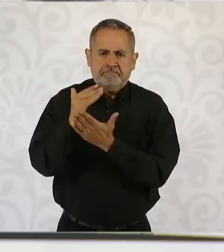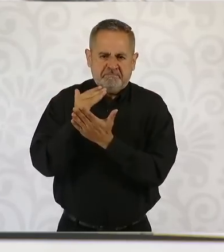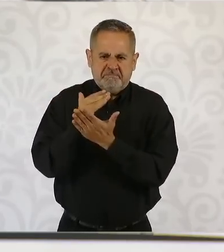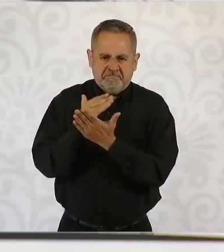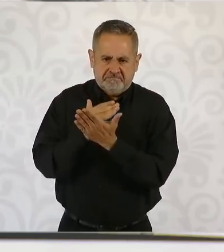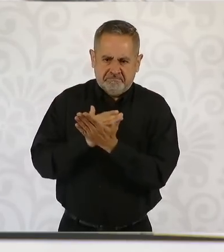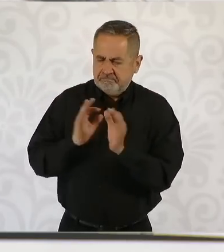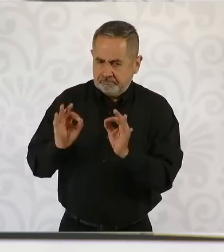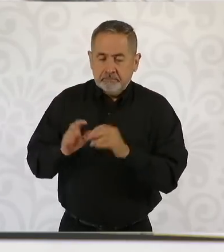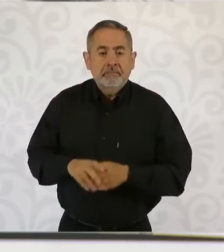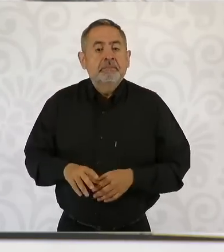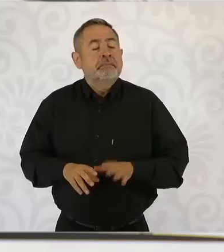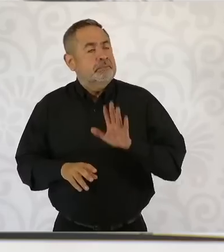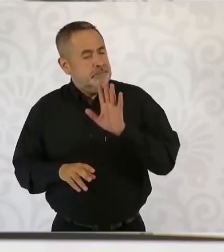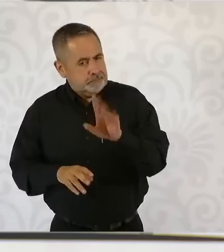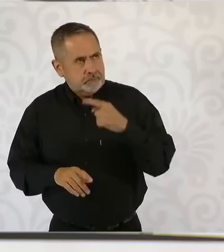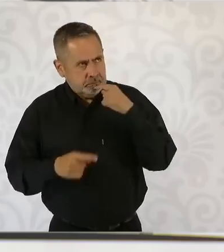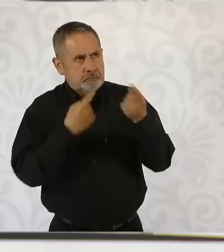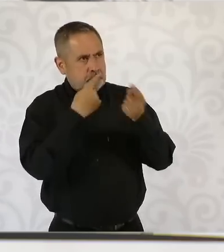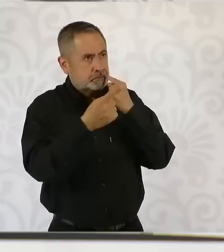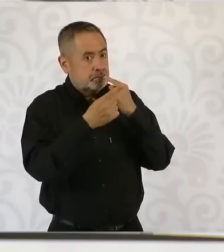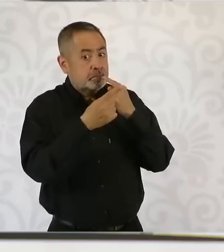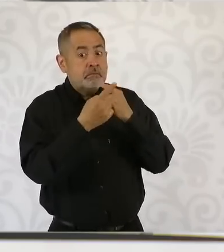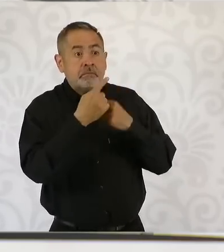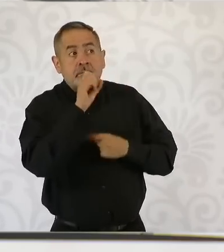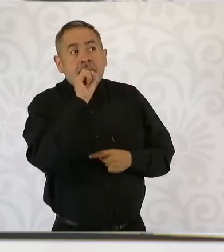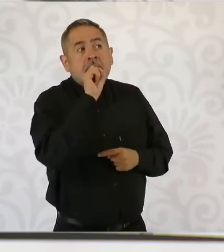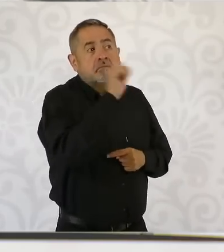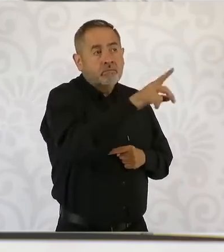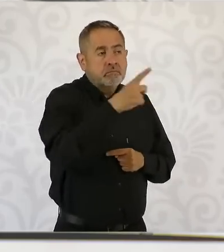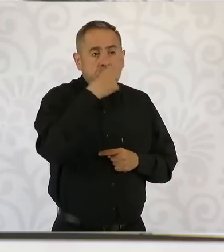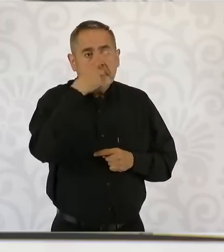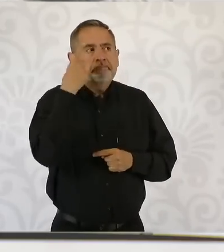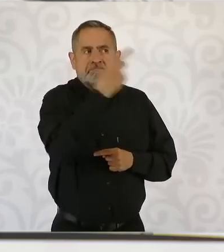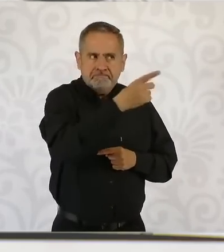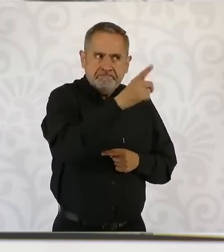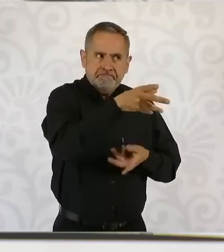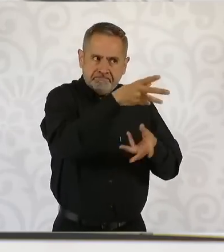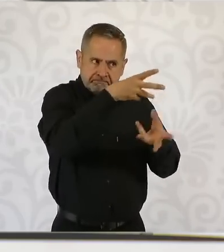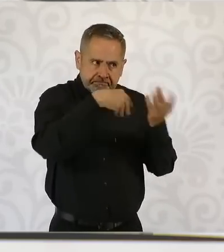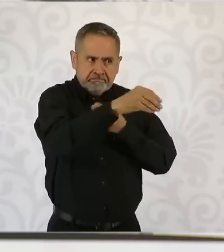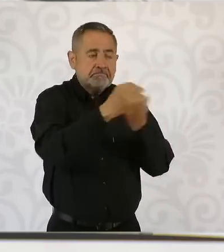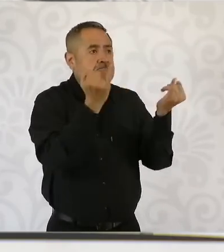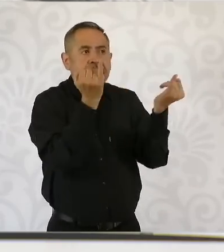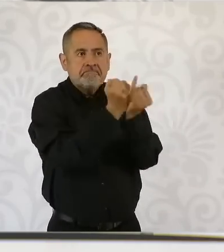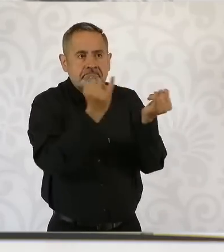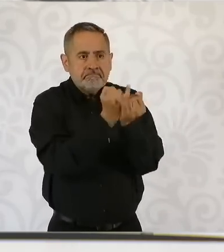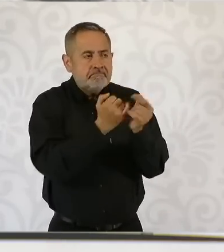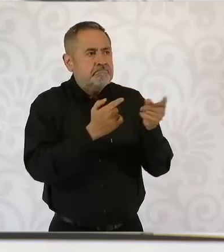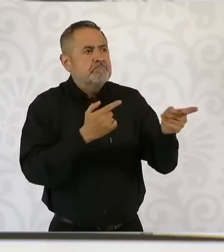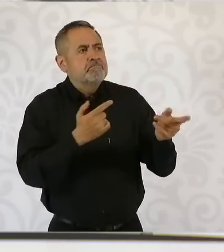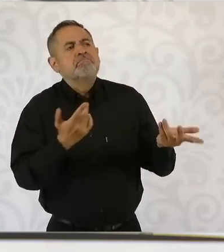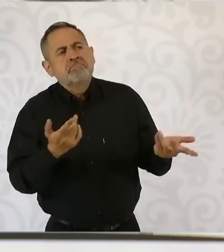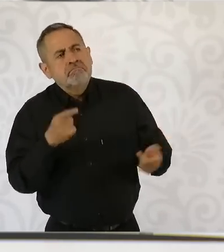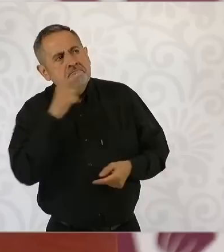Unidos. También en ese momento le planteé que era muy importante trabajar en las causas de por qué